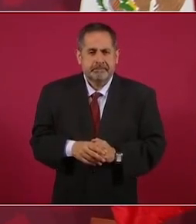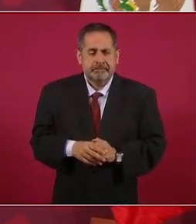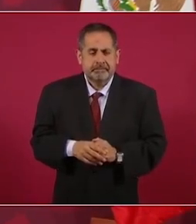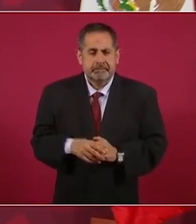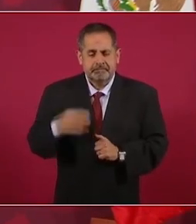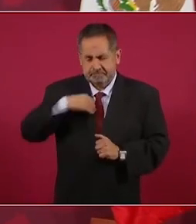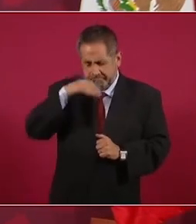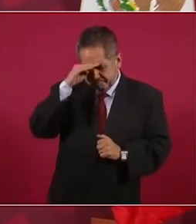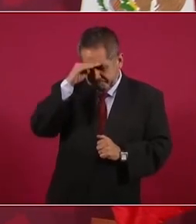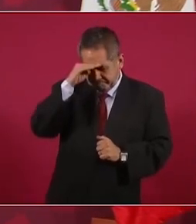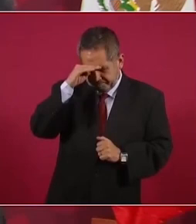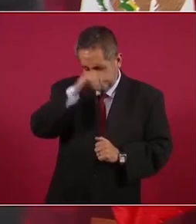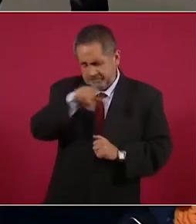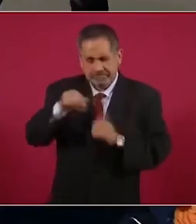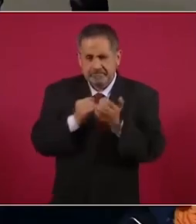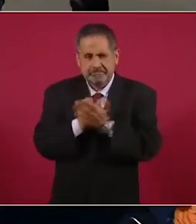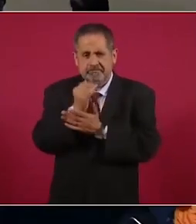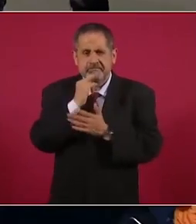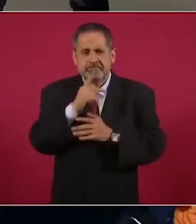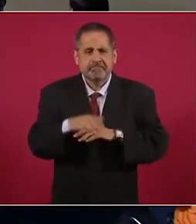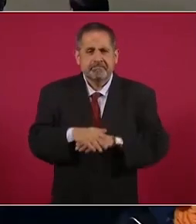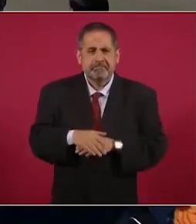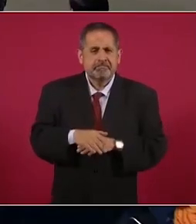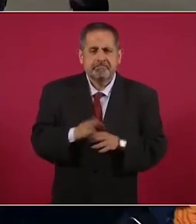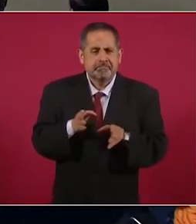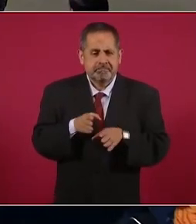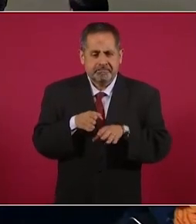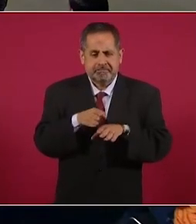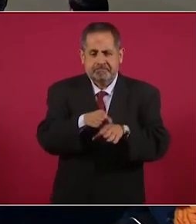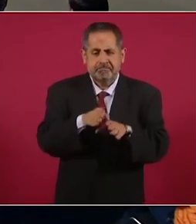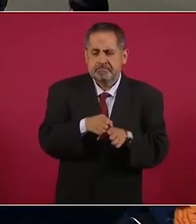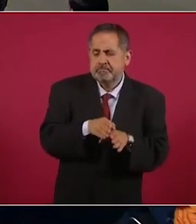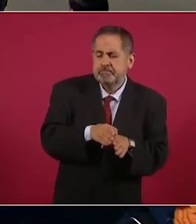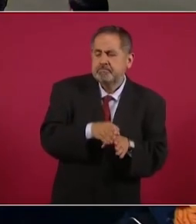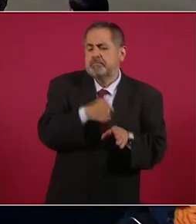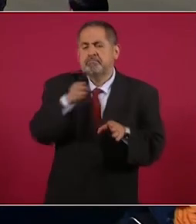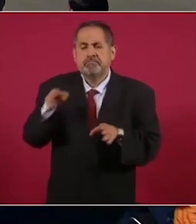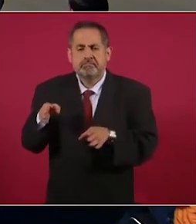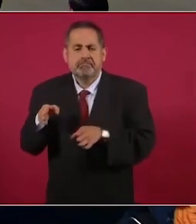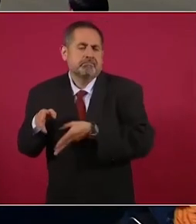se decidió, vámonos hacia atrás. Además,